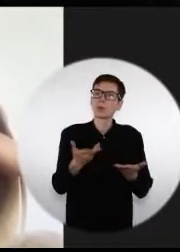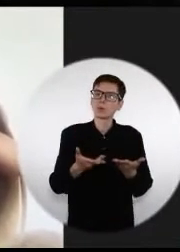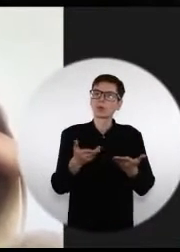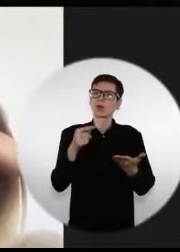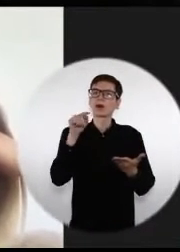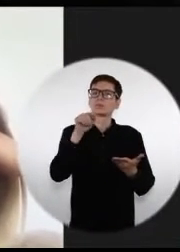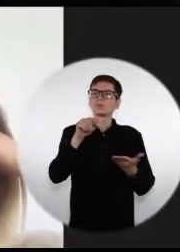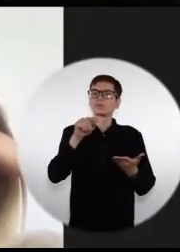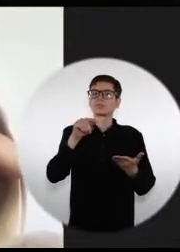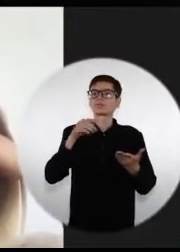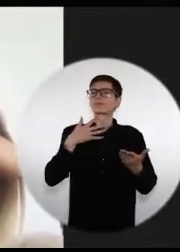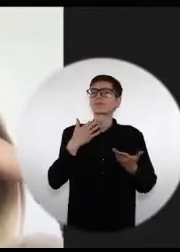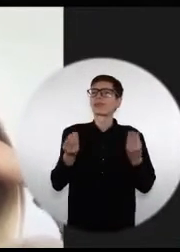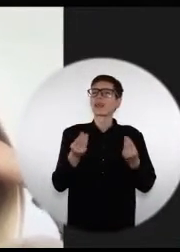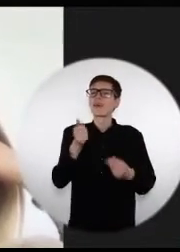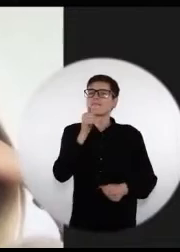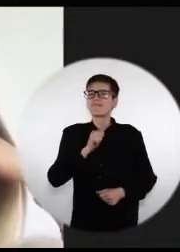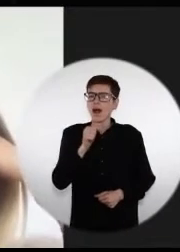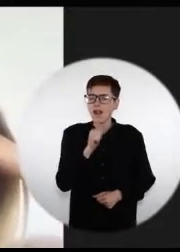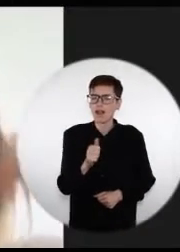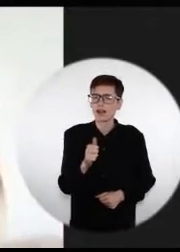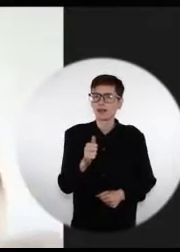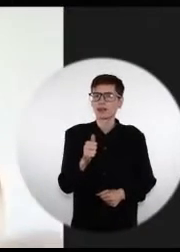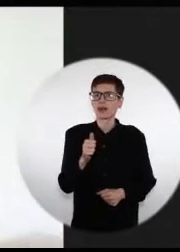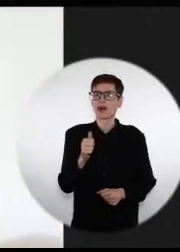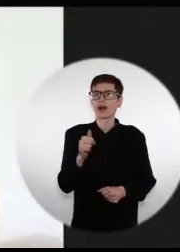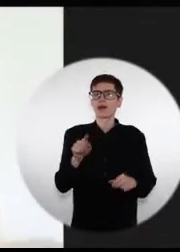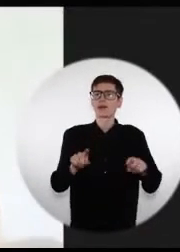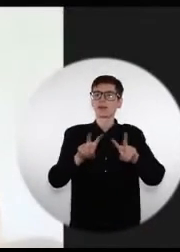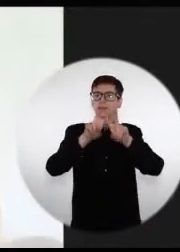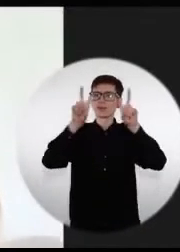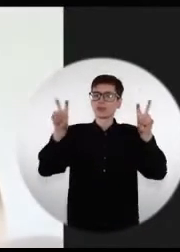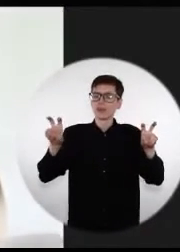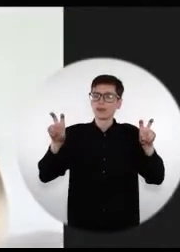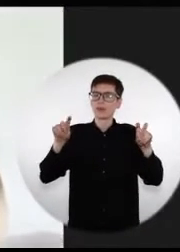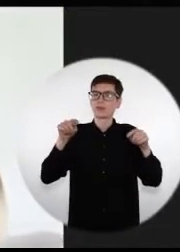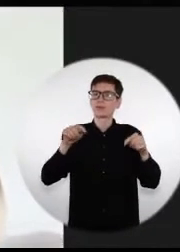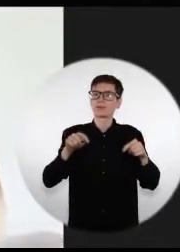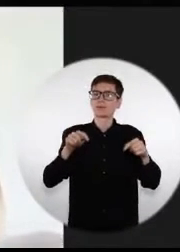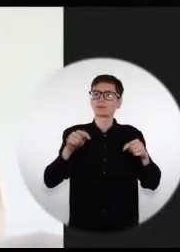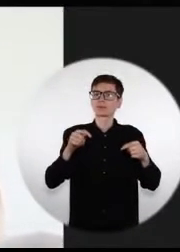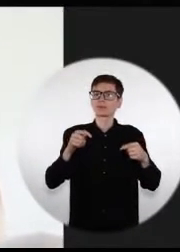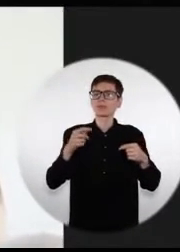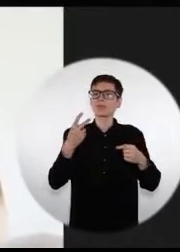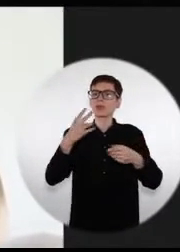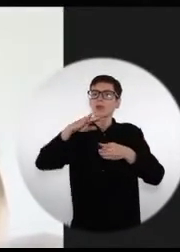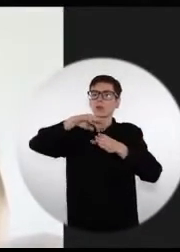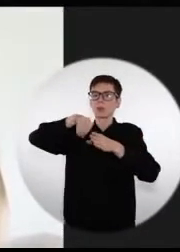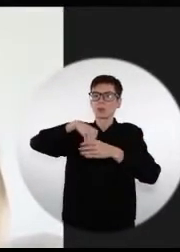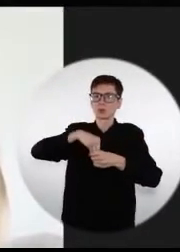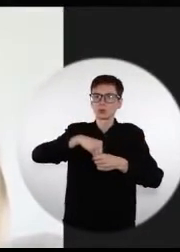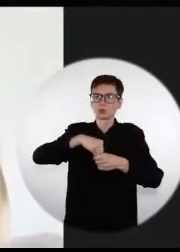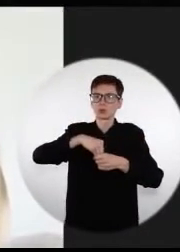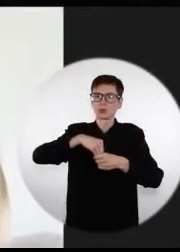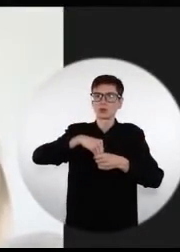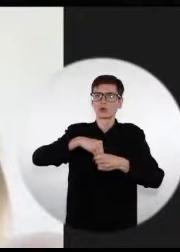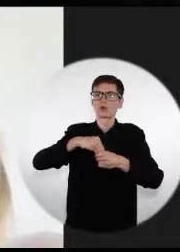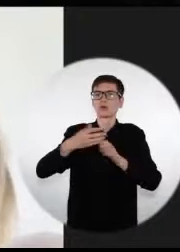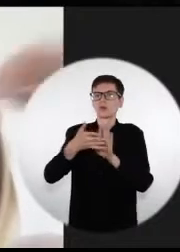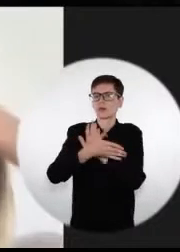quería preguntar ya cerrando un poquito estudia logo acerca de lo mismo qué es lo que